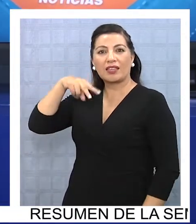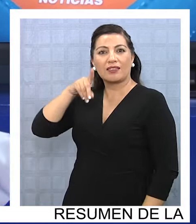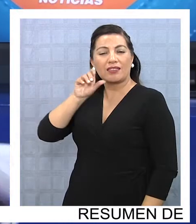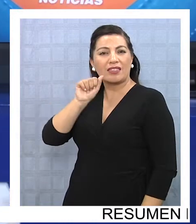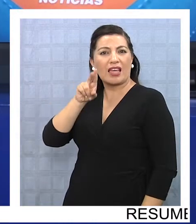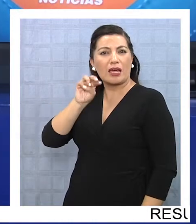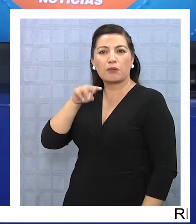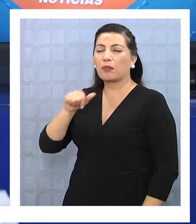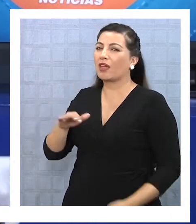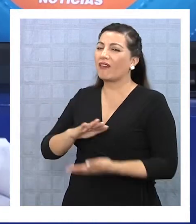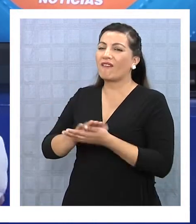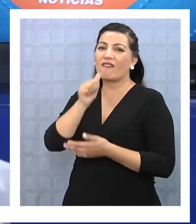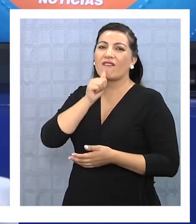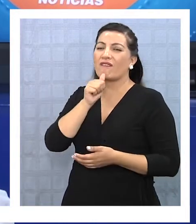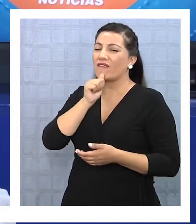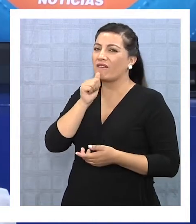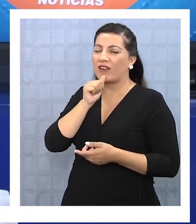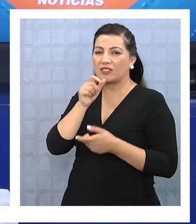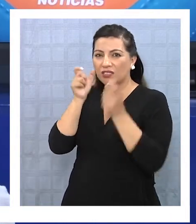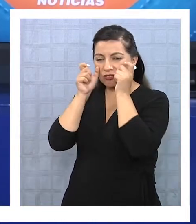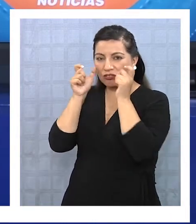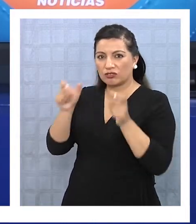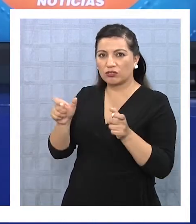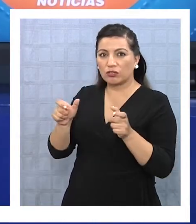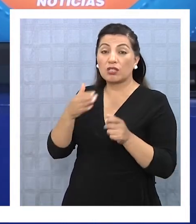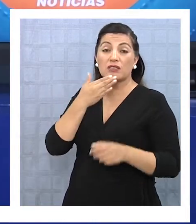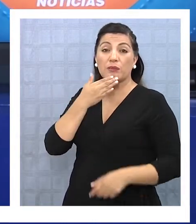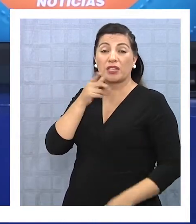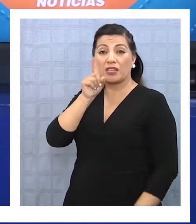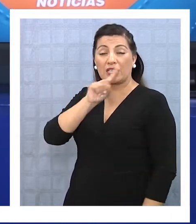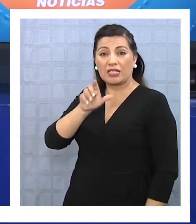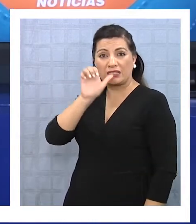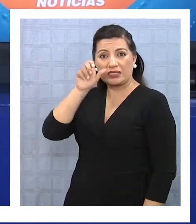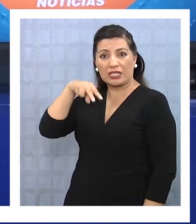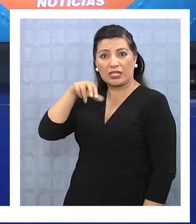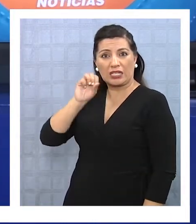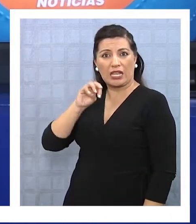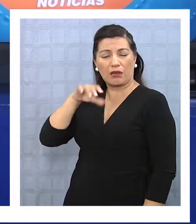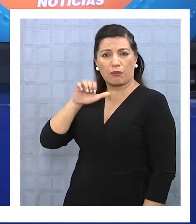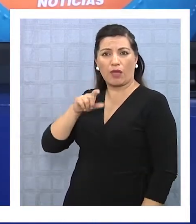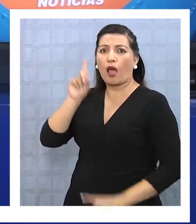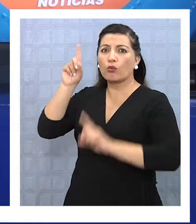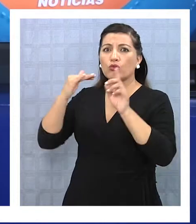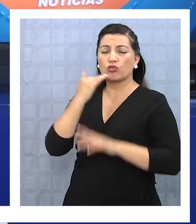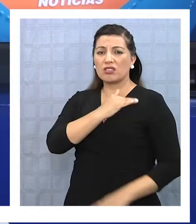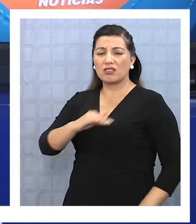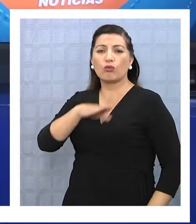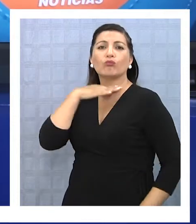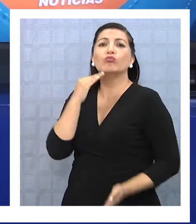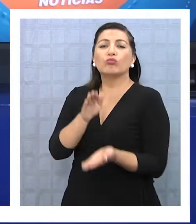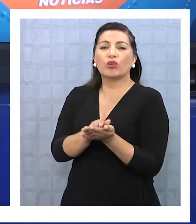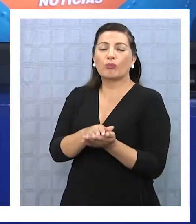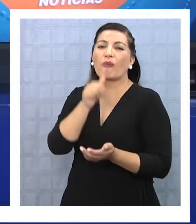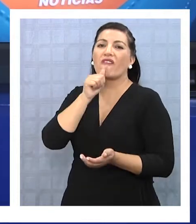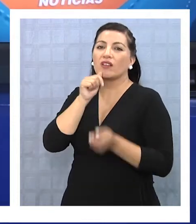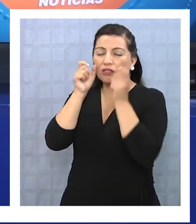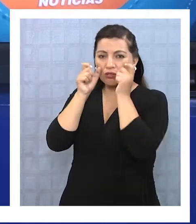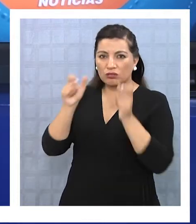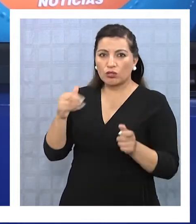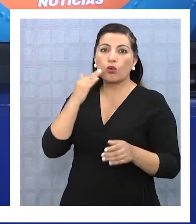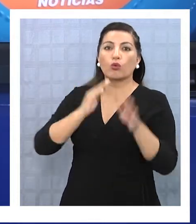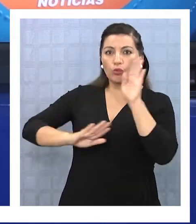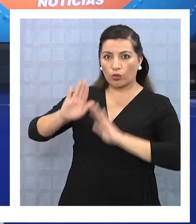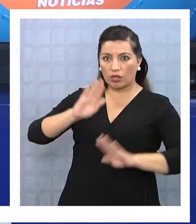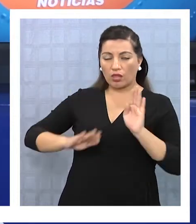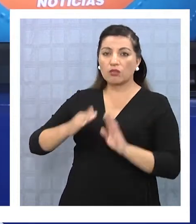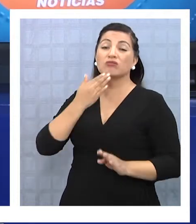habido todo tipo de irregularidades y jubilazos, o lo que ocurre con Sename, donde han muerto muchos niños por la ineficiencia, o lo que ocurre ahora